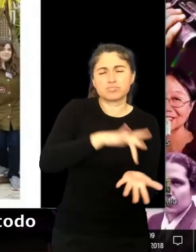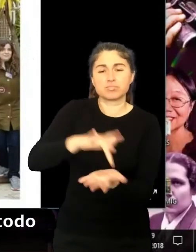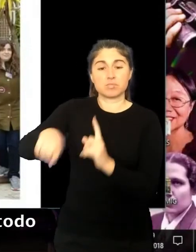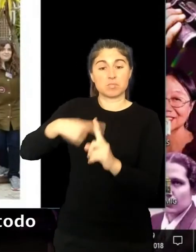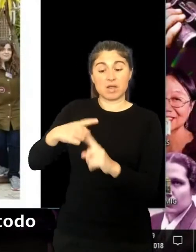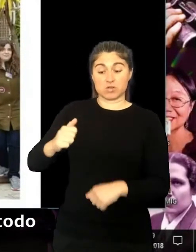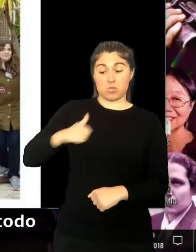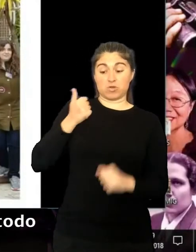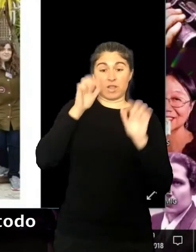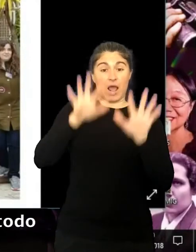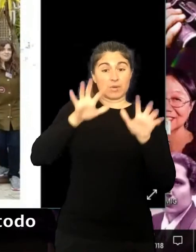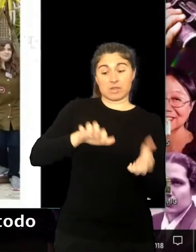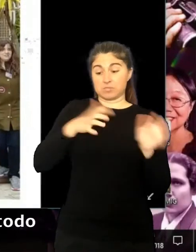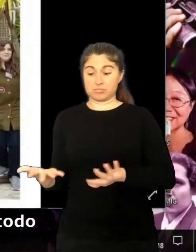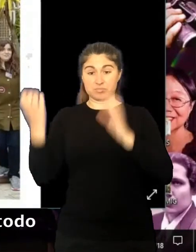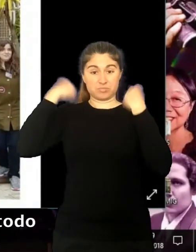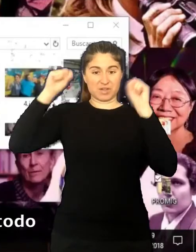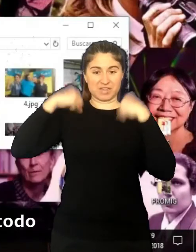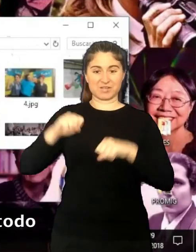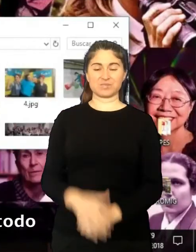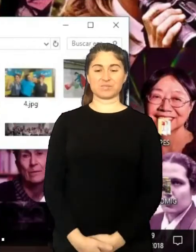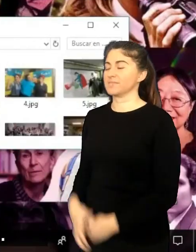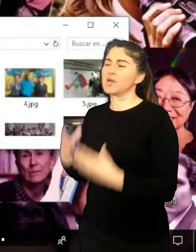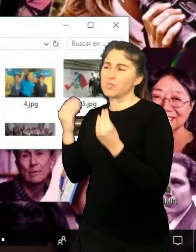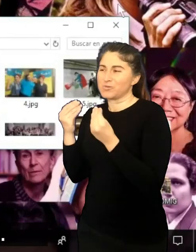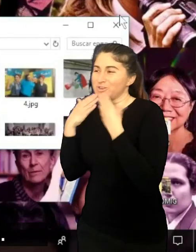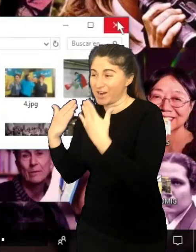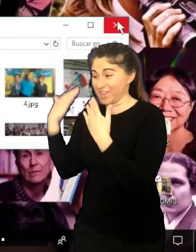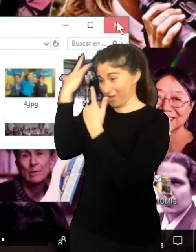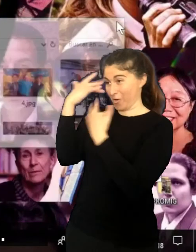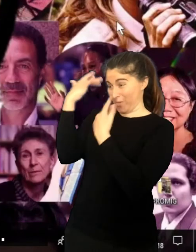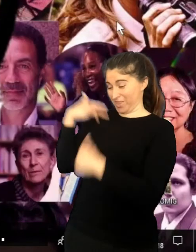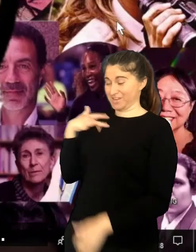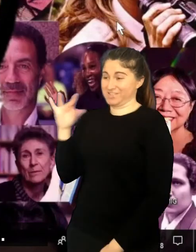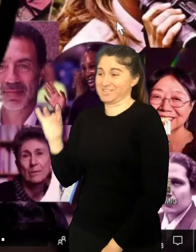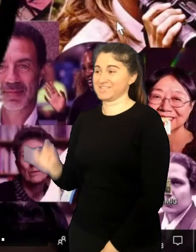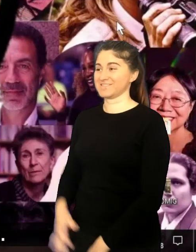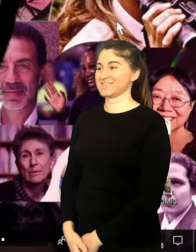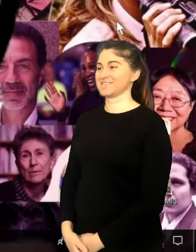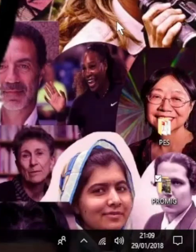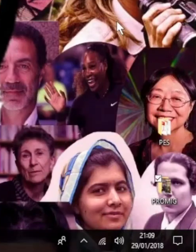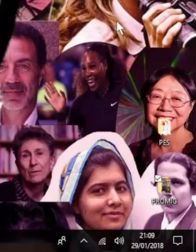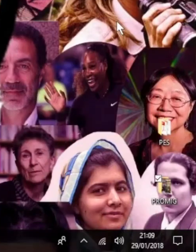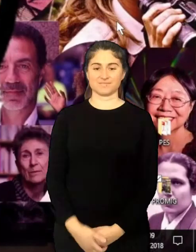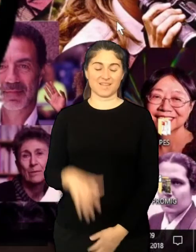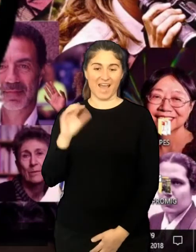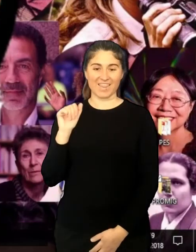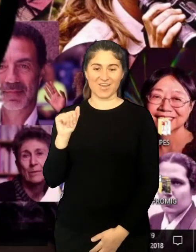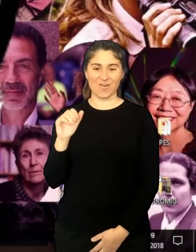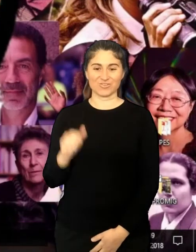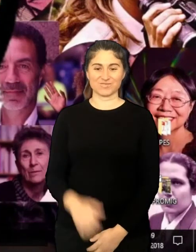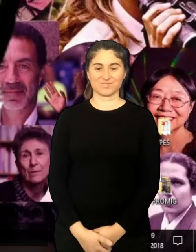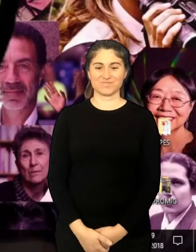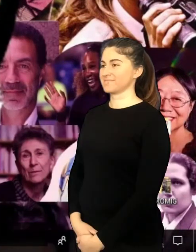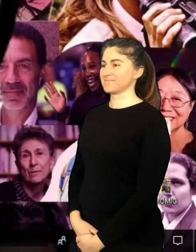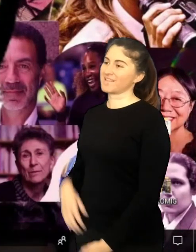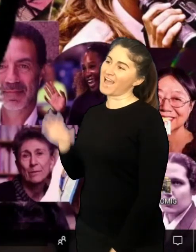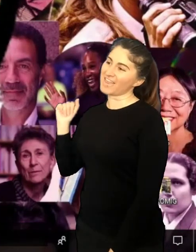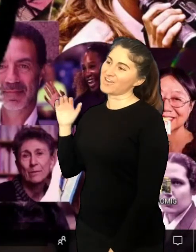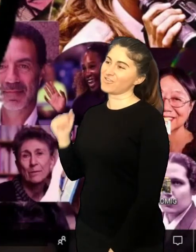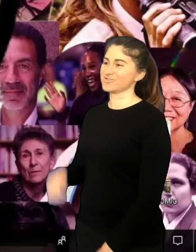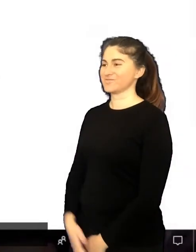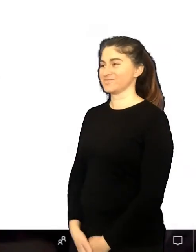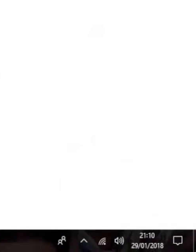que hacemos de todo y tienes la oportunidad de poner en práctica todo lo que aprendes pues, muchas gracias, me has convencido bueno, adióss